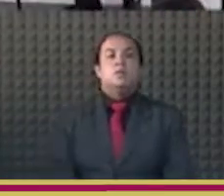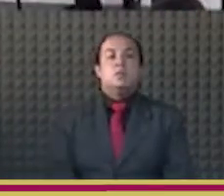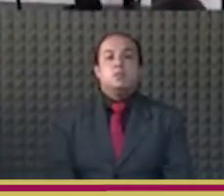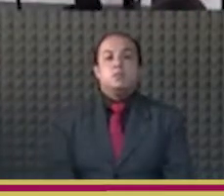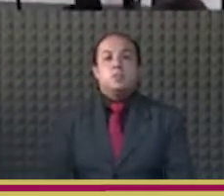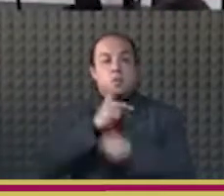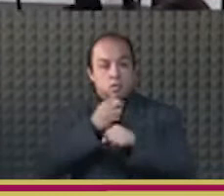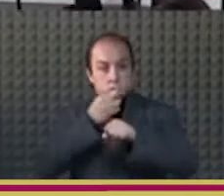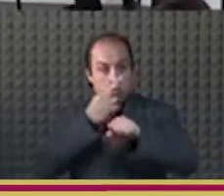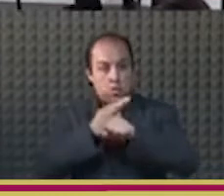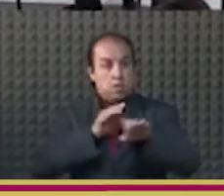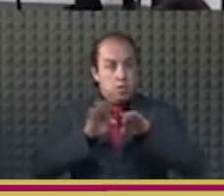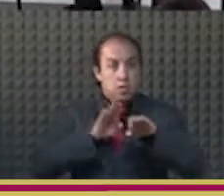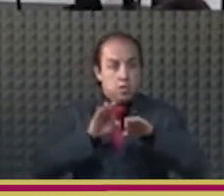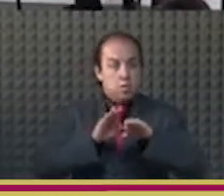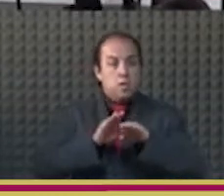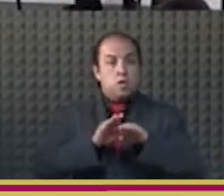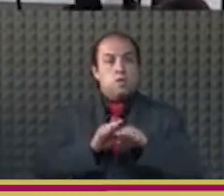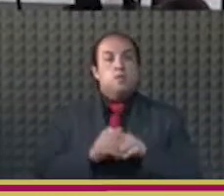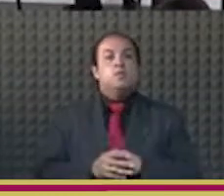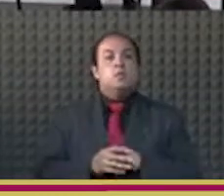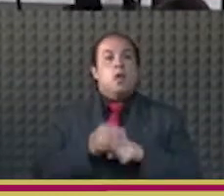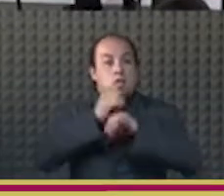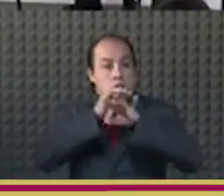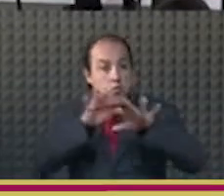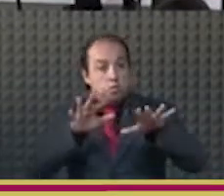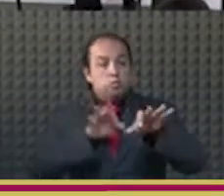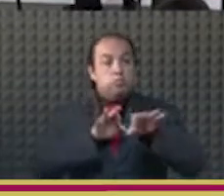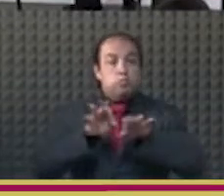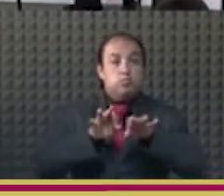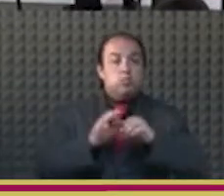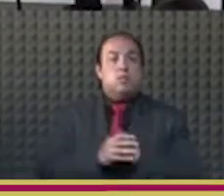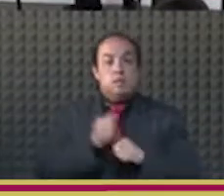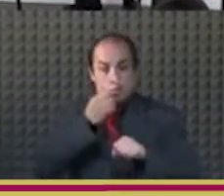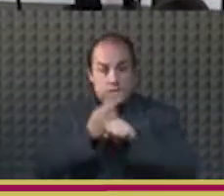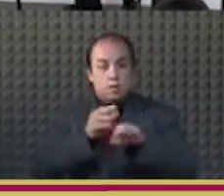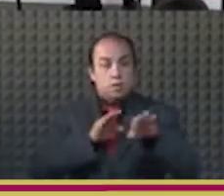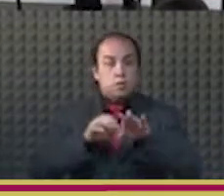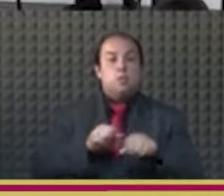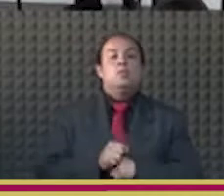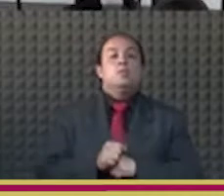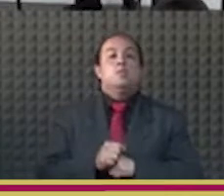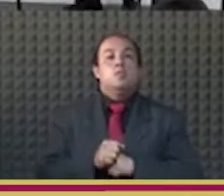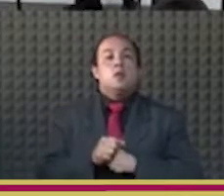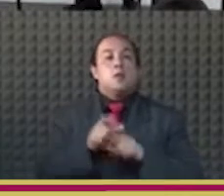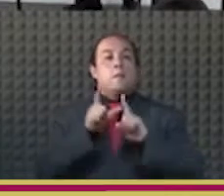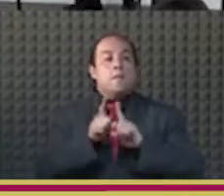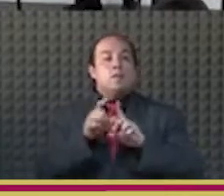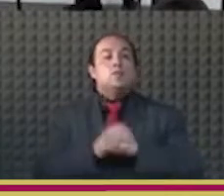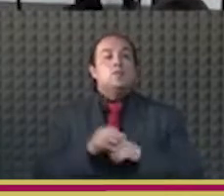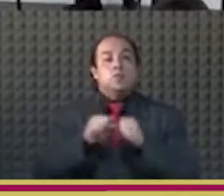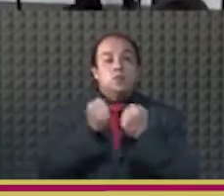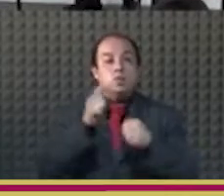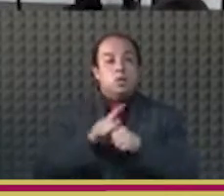El Subsecretario de Empleo y Productividad Laboral de la Secretaría del Trabajo y Previsión Social del Gobierno de México,